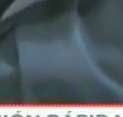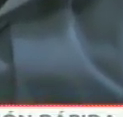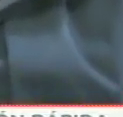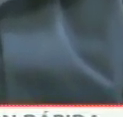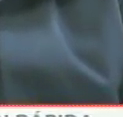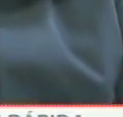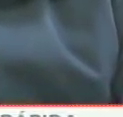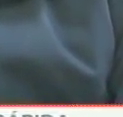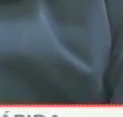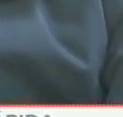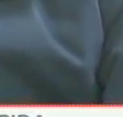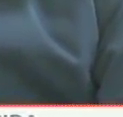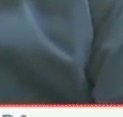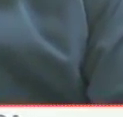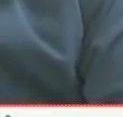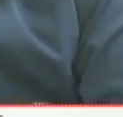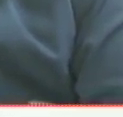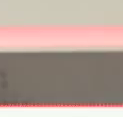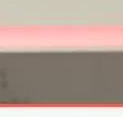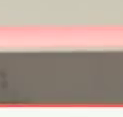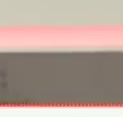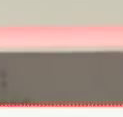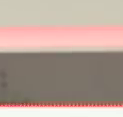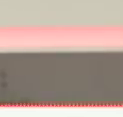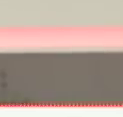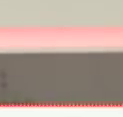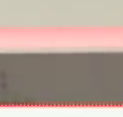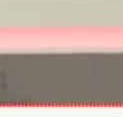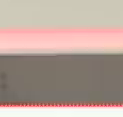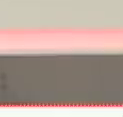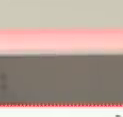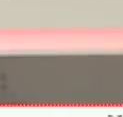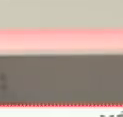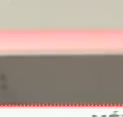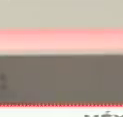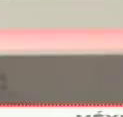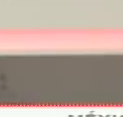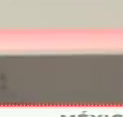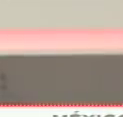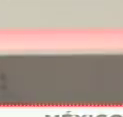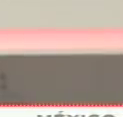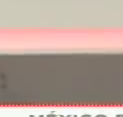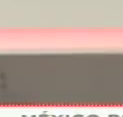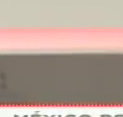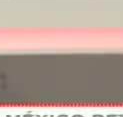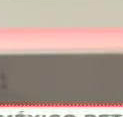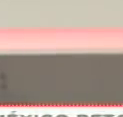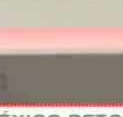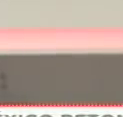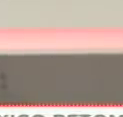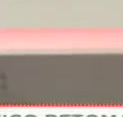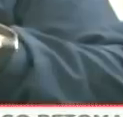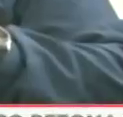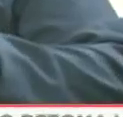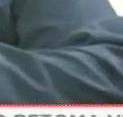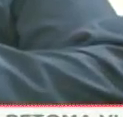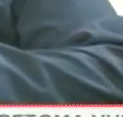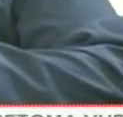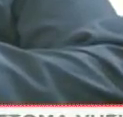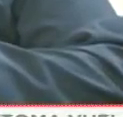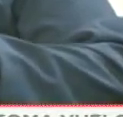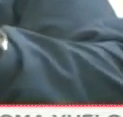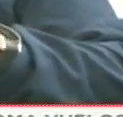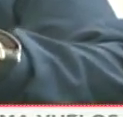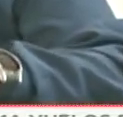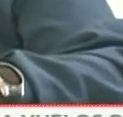no convencional. Es decir que definitivamente descartado el móvil por razones políticas, obviamente, ¿no? Completamente